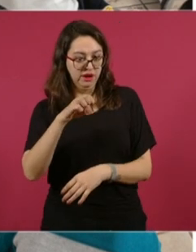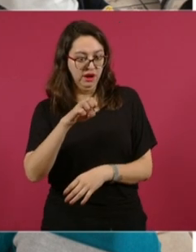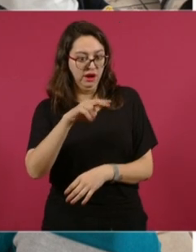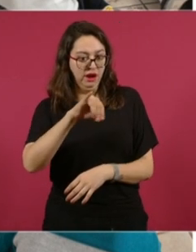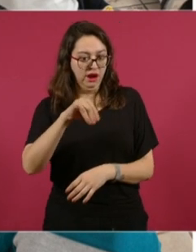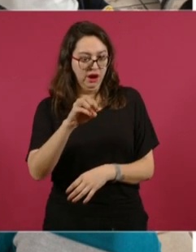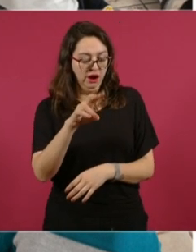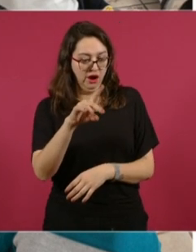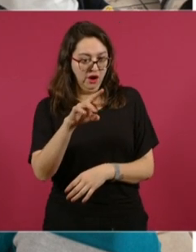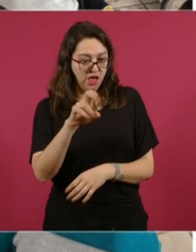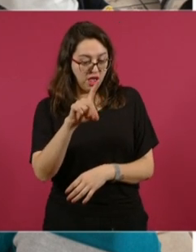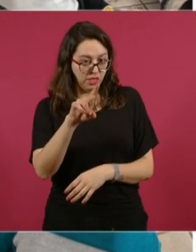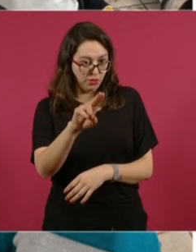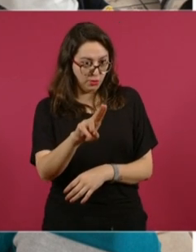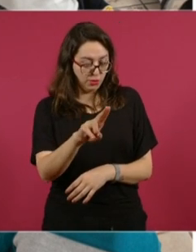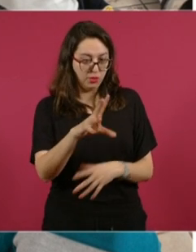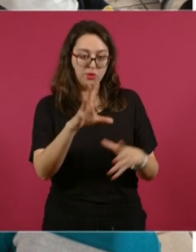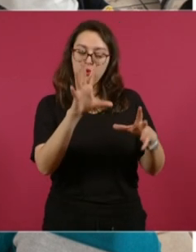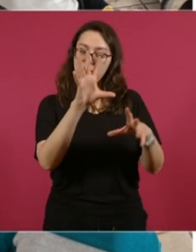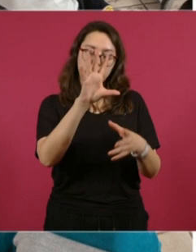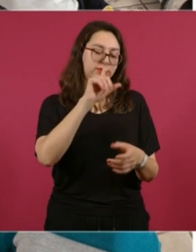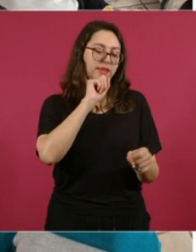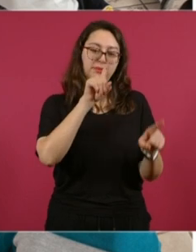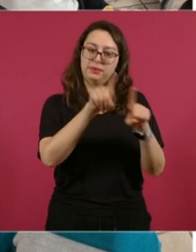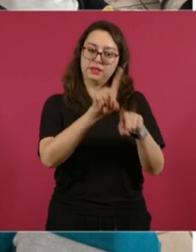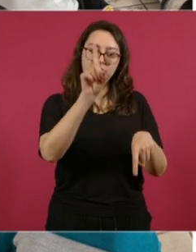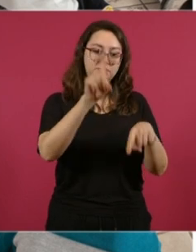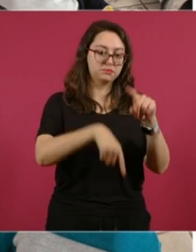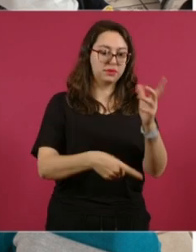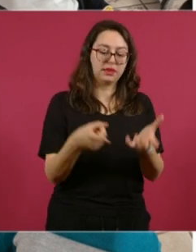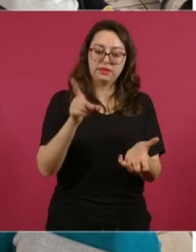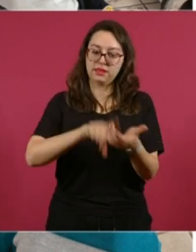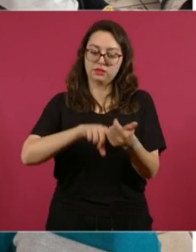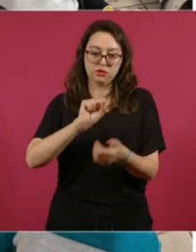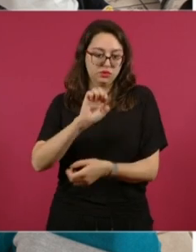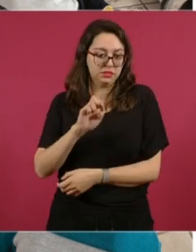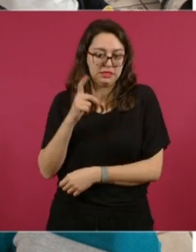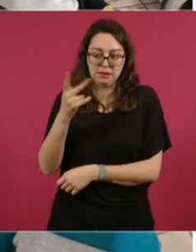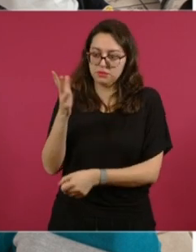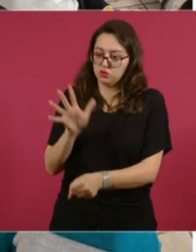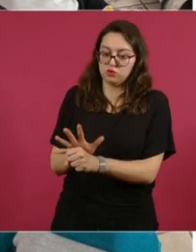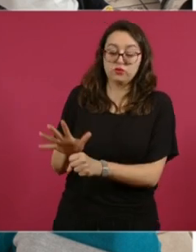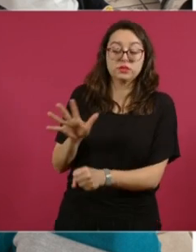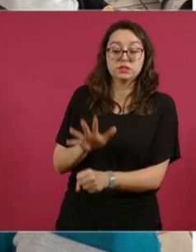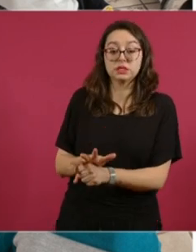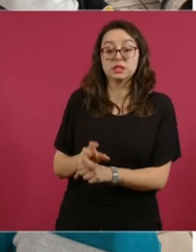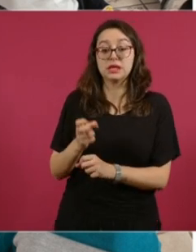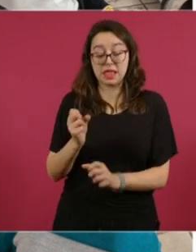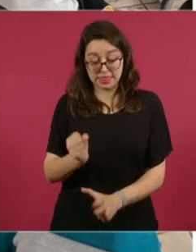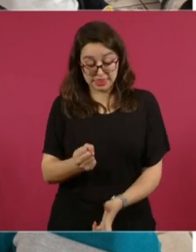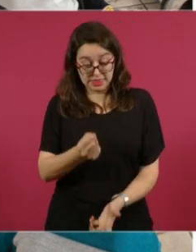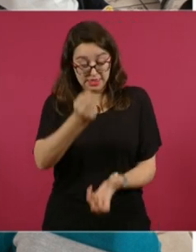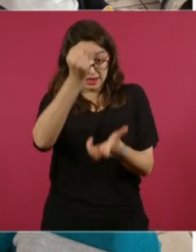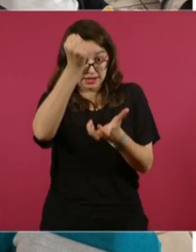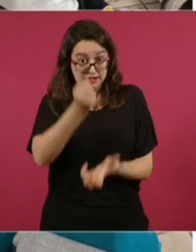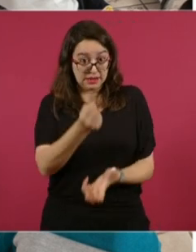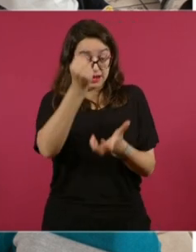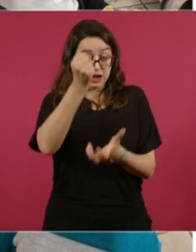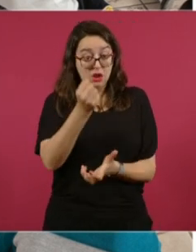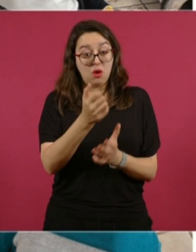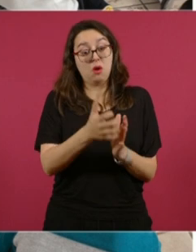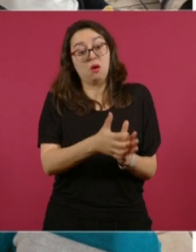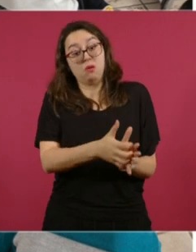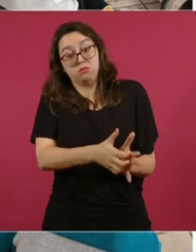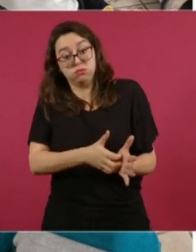formar parte de la Secretaría de Educación Pública. Con ello, nos ahorraríamos